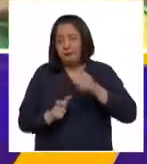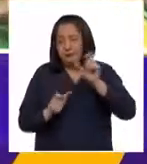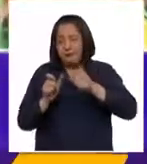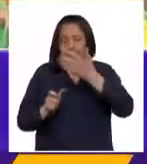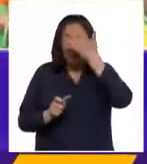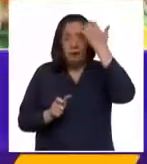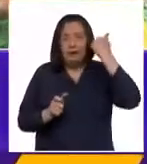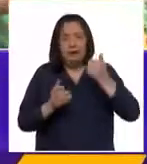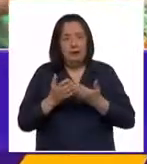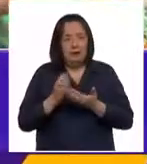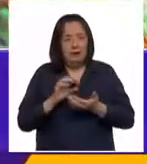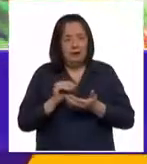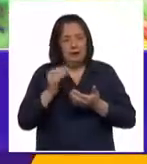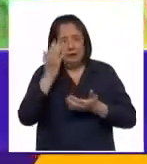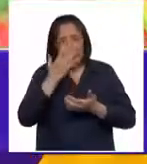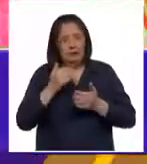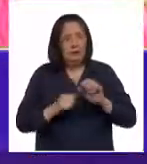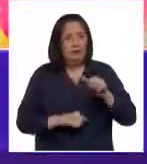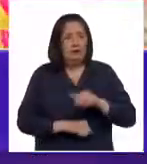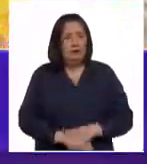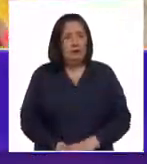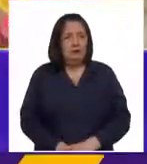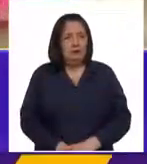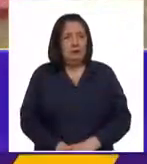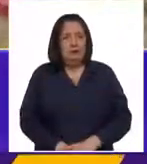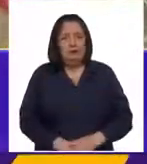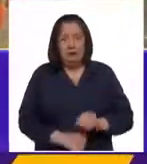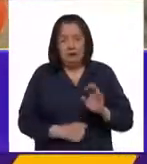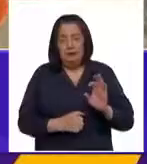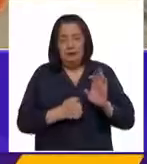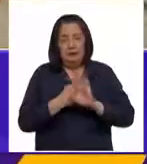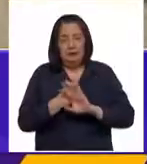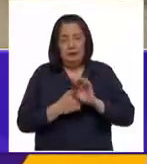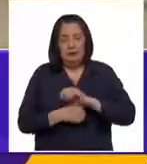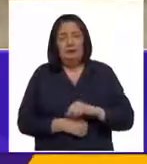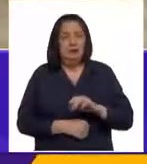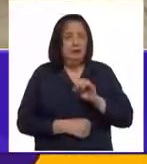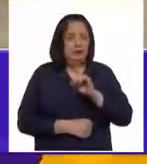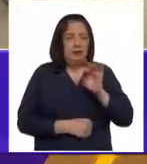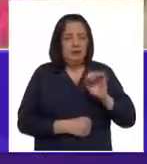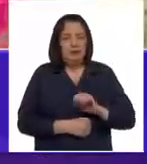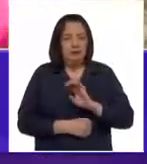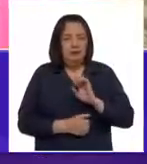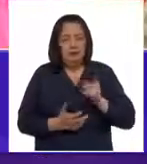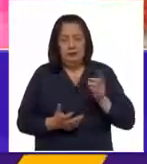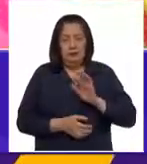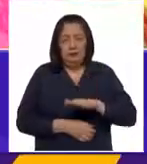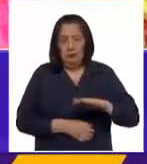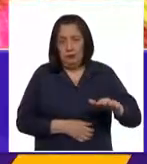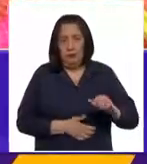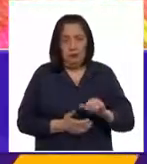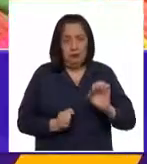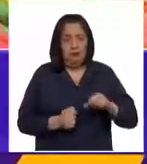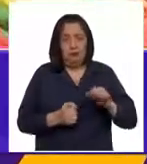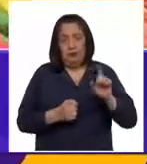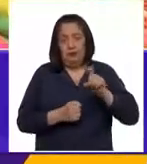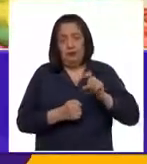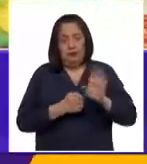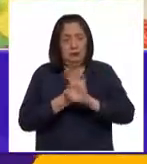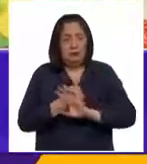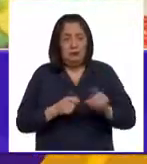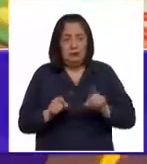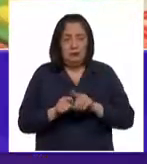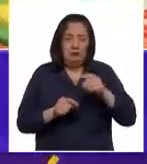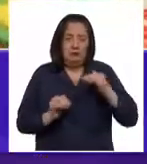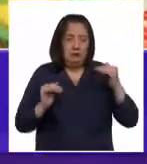que es muy importante. Es muy importante, mayormente el factor 100, el 90 y el 45. Claro, sobre todo los niñitos que vienen bastante que protegerlos, a los adultos